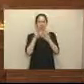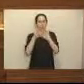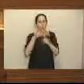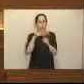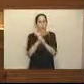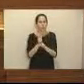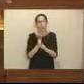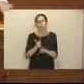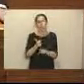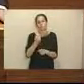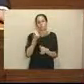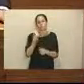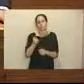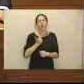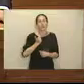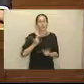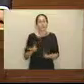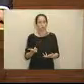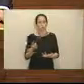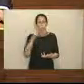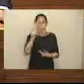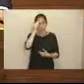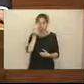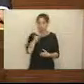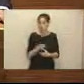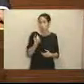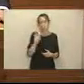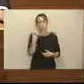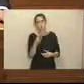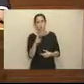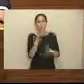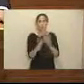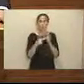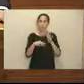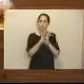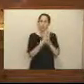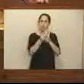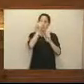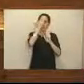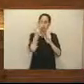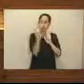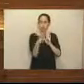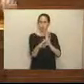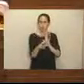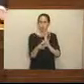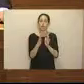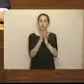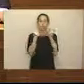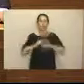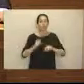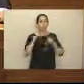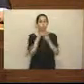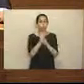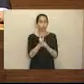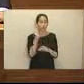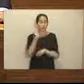que ustedes no consideraron oportuno hace 2 meses introducirlas en esos proyectos de ley. Y no se preocupe que ese pacto contra la corrupción que usted reclamaba